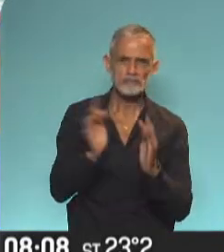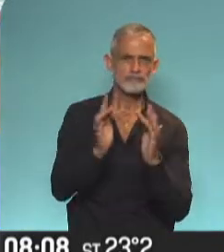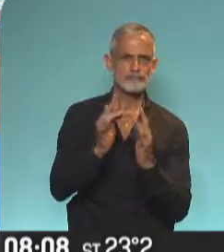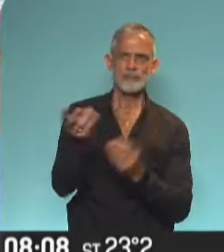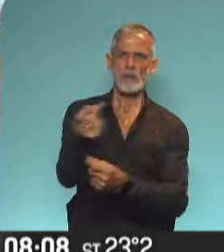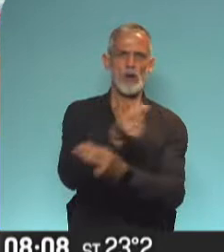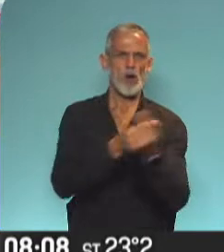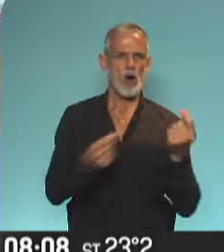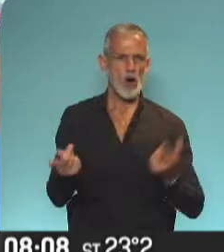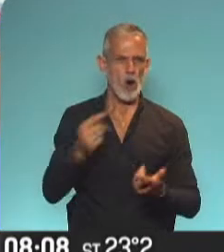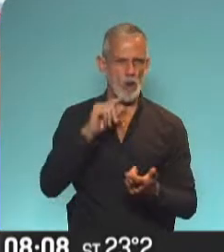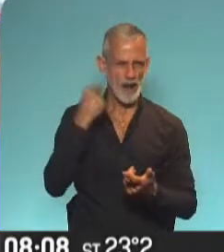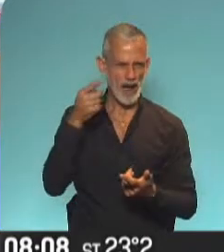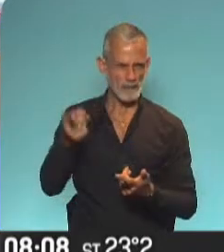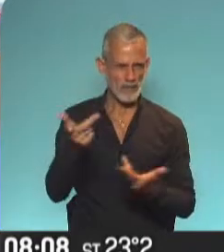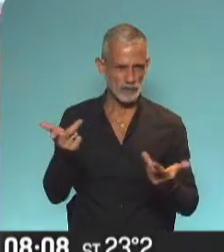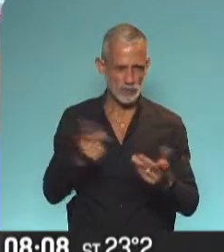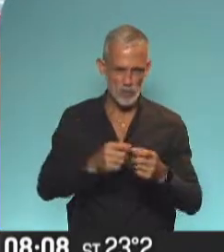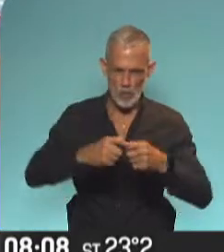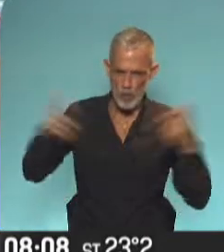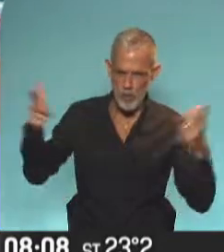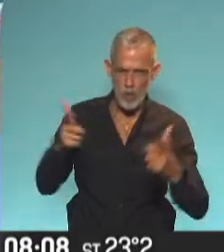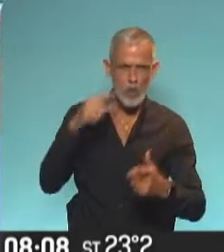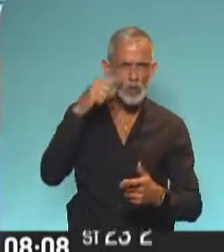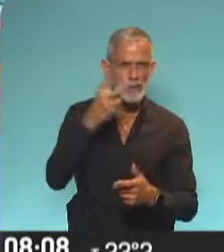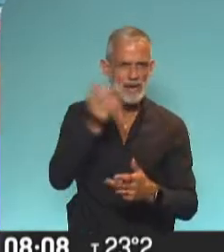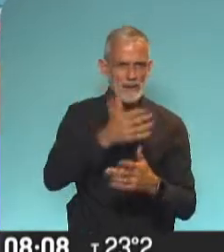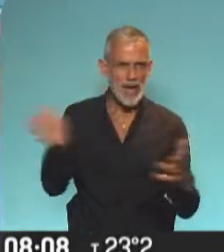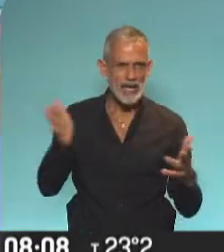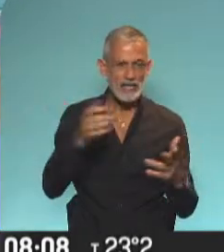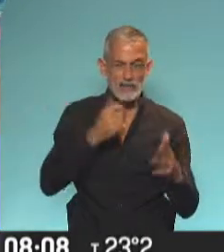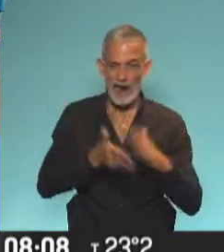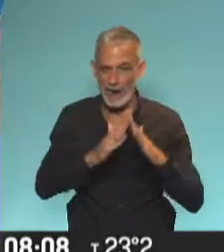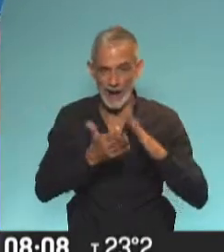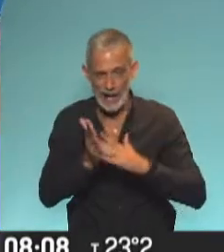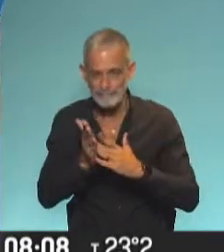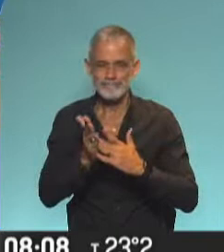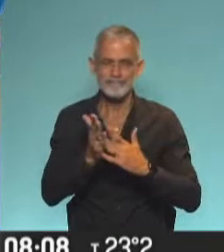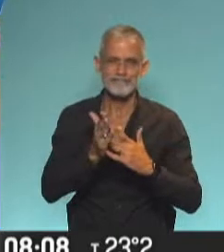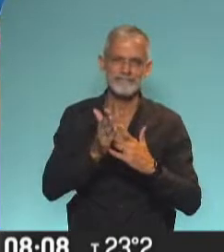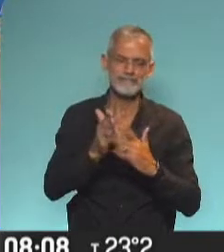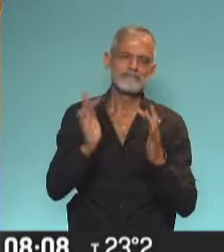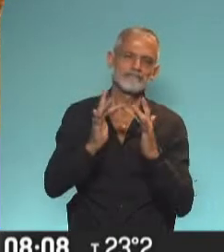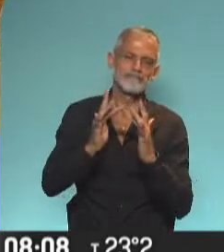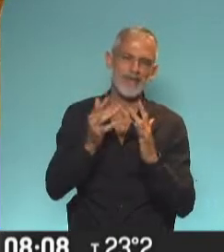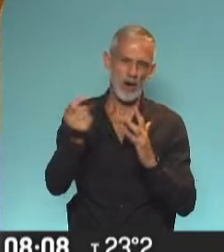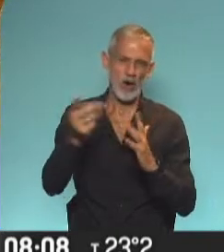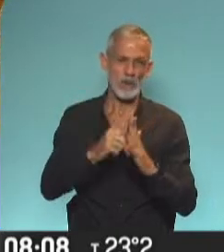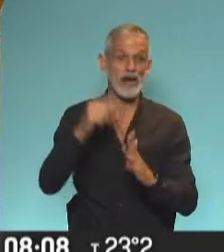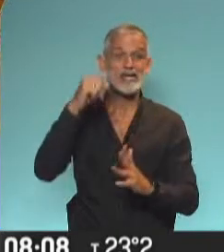electrónico, ¿no? Que fue como lo que creció muchísimo en el 2020. Si no podías salir de tu casa, comprabas online.